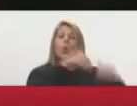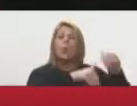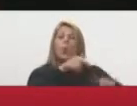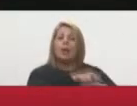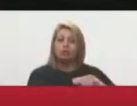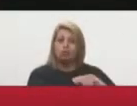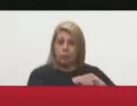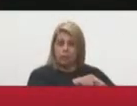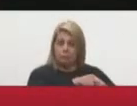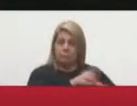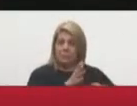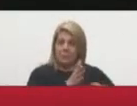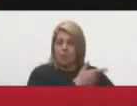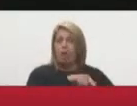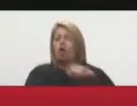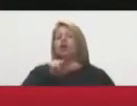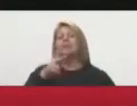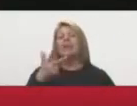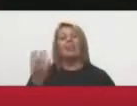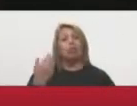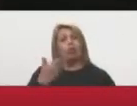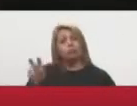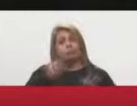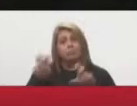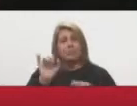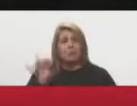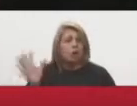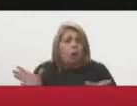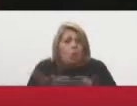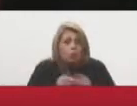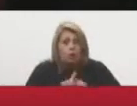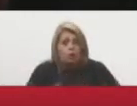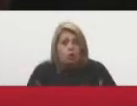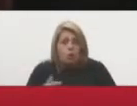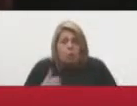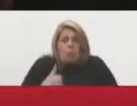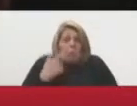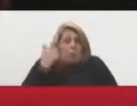los 32 restantes o no. Simplemente era